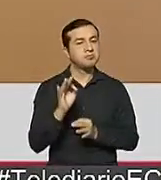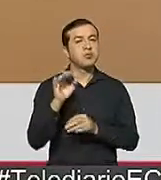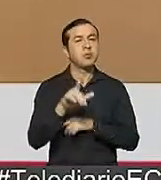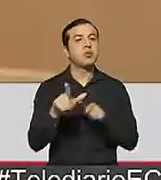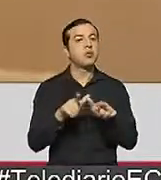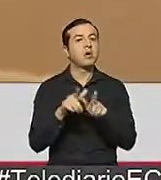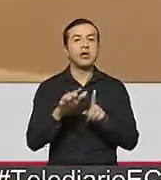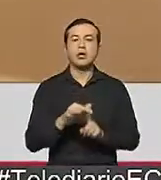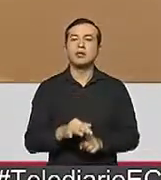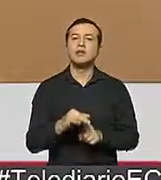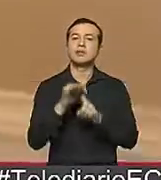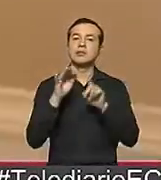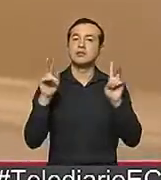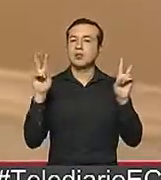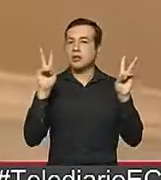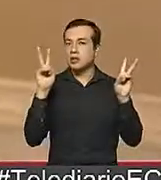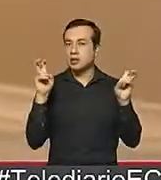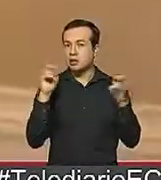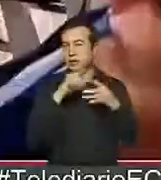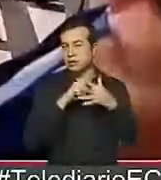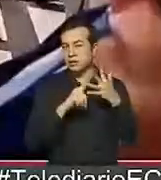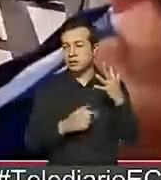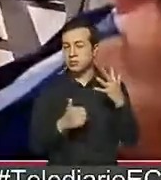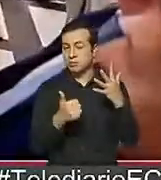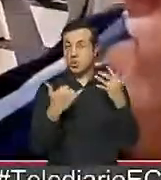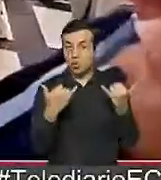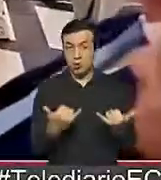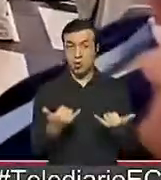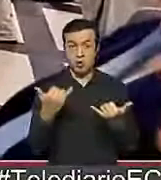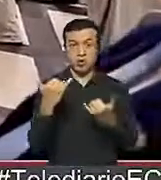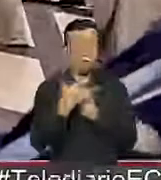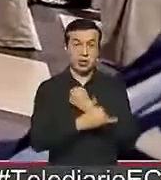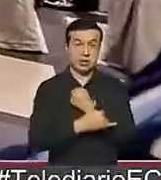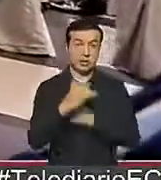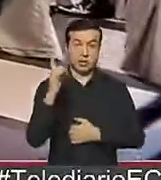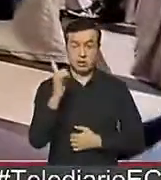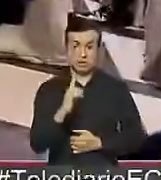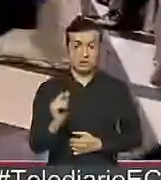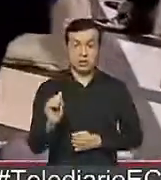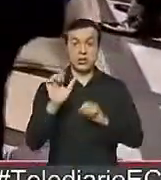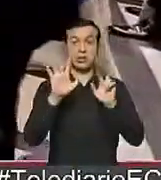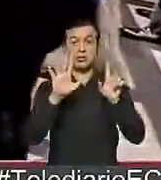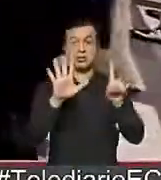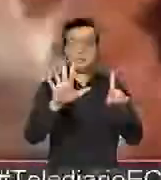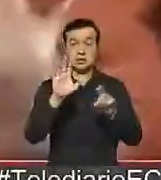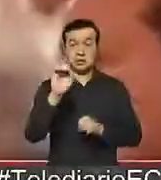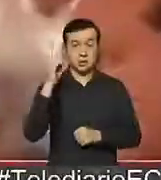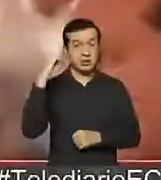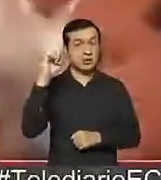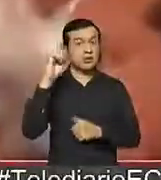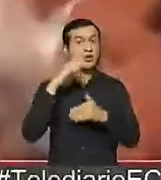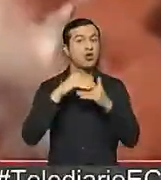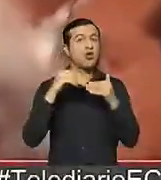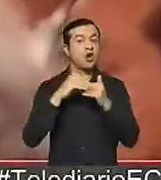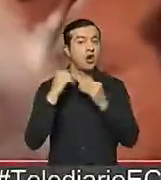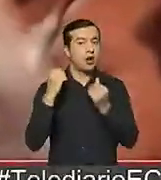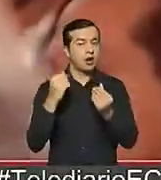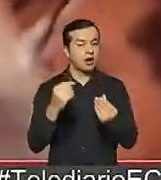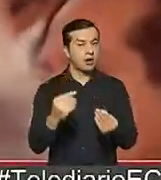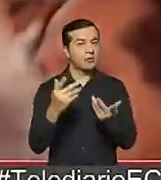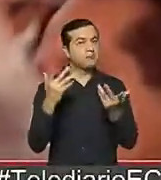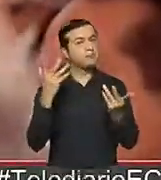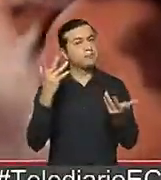destino privilegiado por muchas cosas. Actualmente Italia tiene inversiones por 60 millones de dólares en el país, un valor que